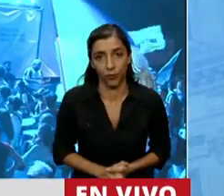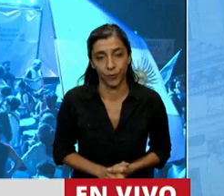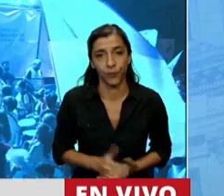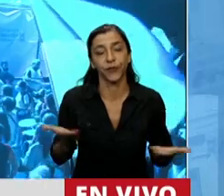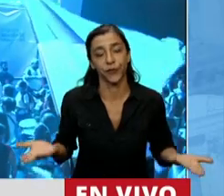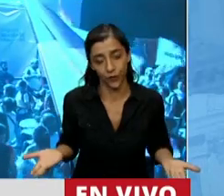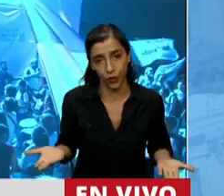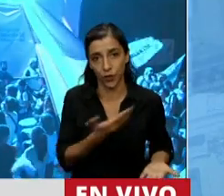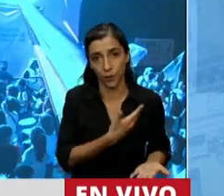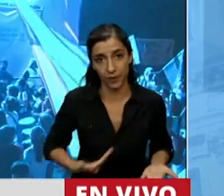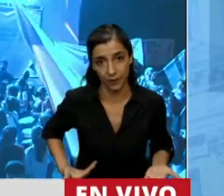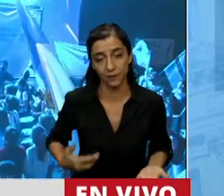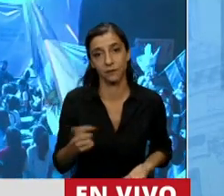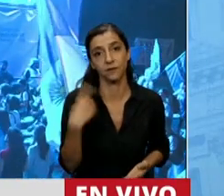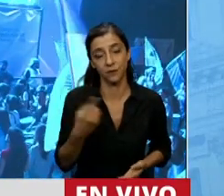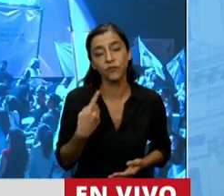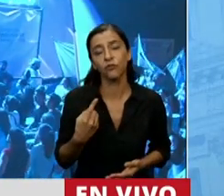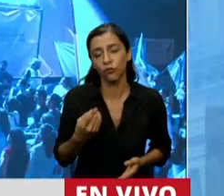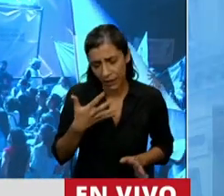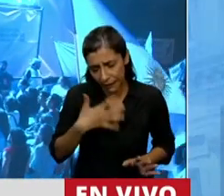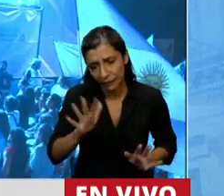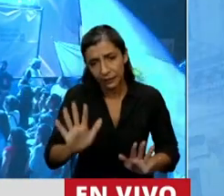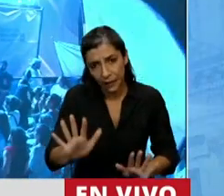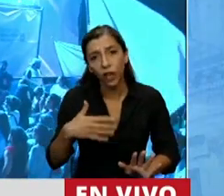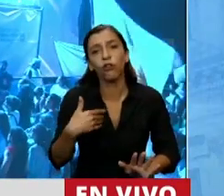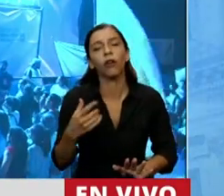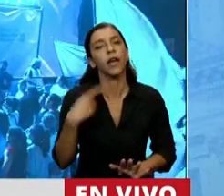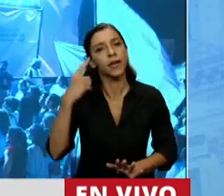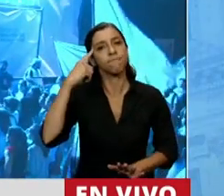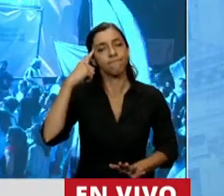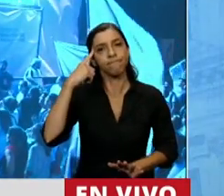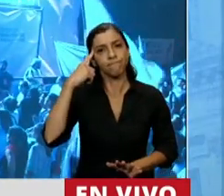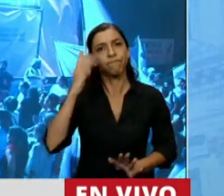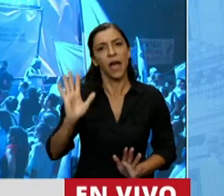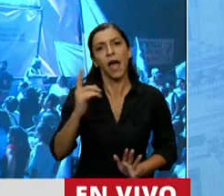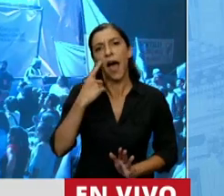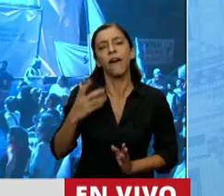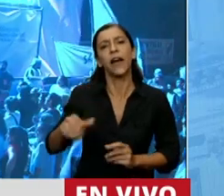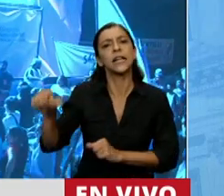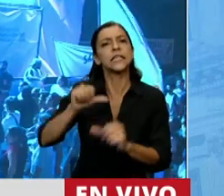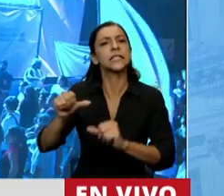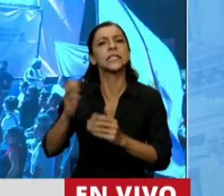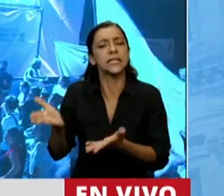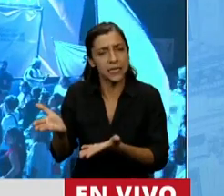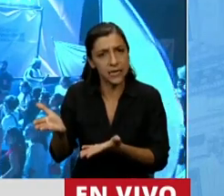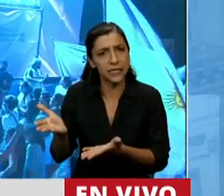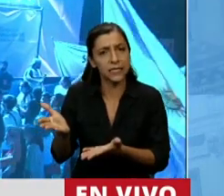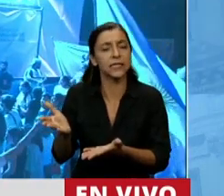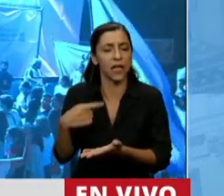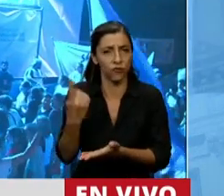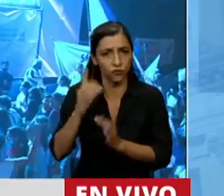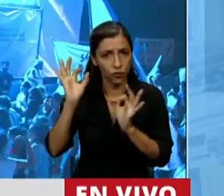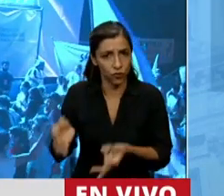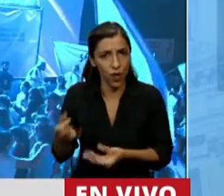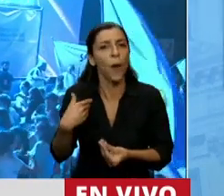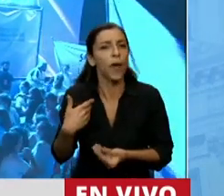presidente, considero que debemos hacer un paréntesis para abordar desde el punto de vista científico el clásico manual de Lachmann